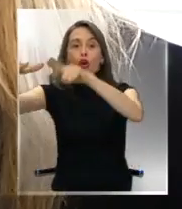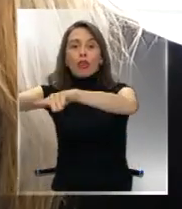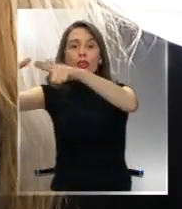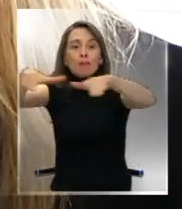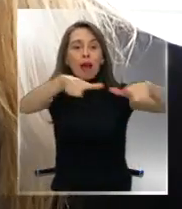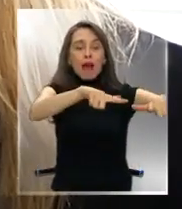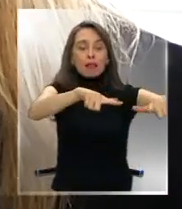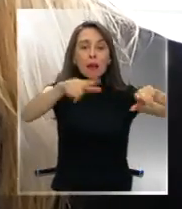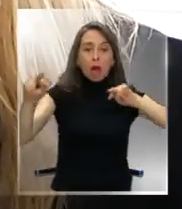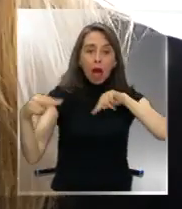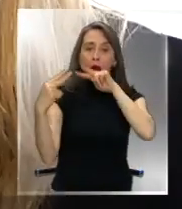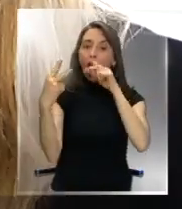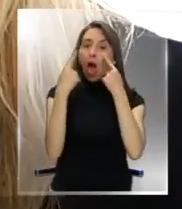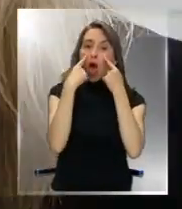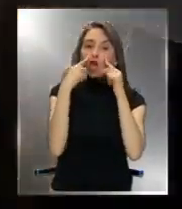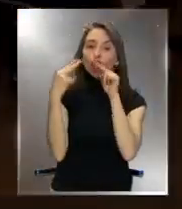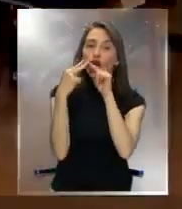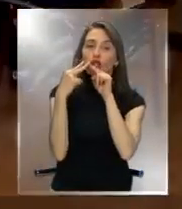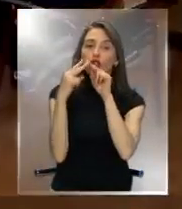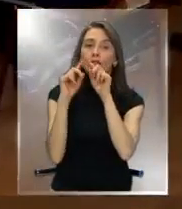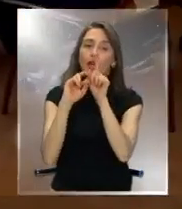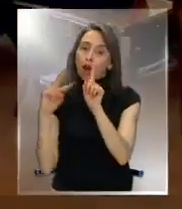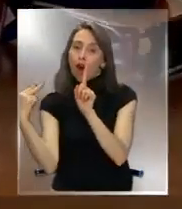área, conocerlo desde otra vereda.